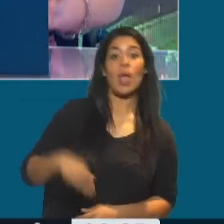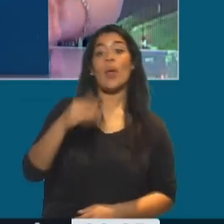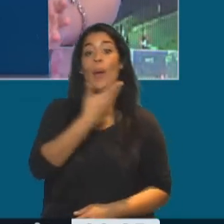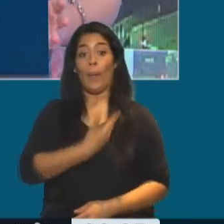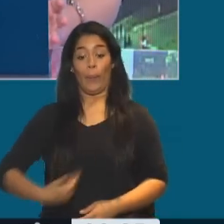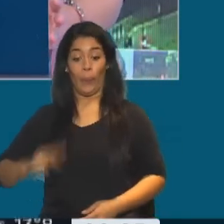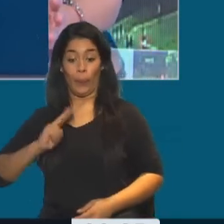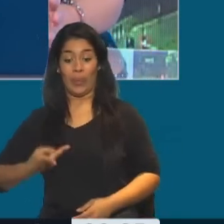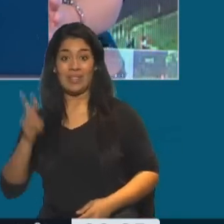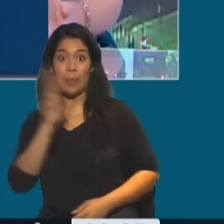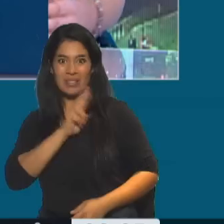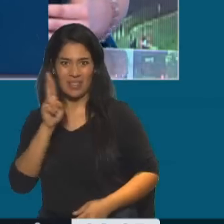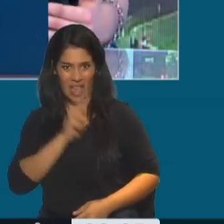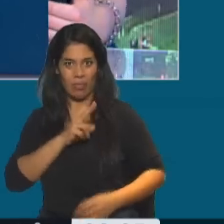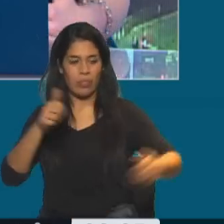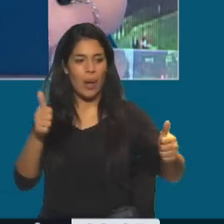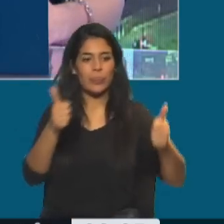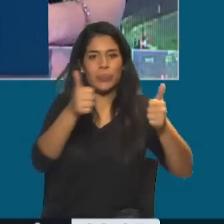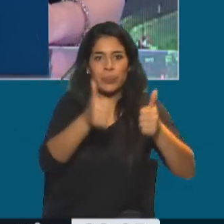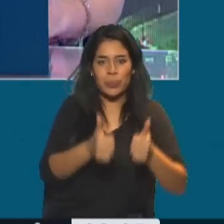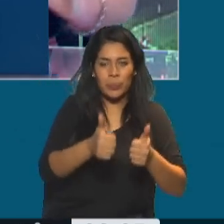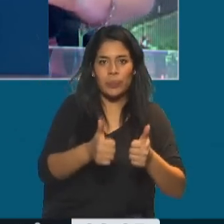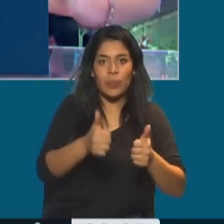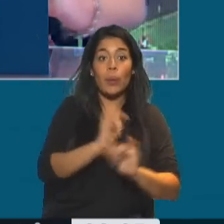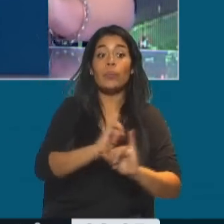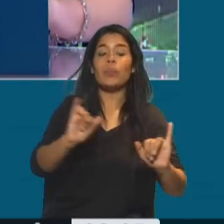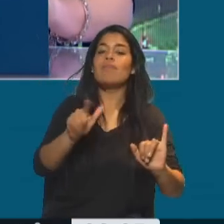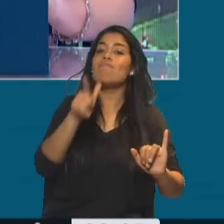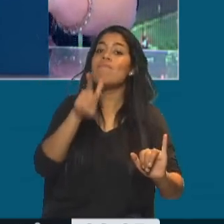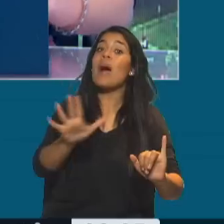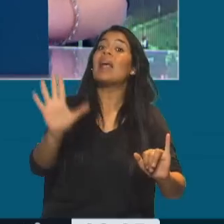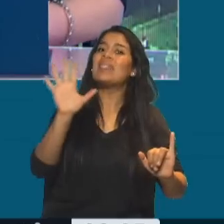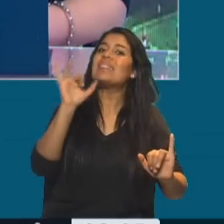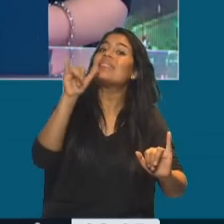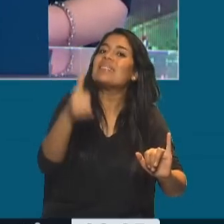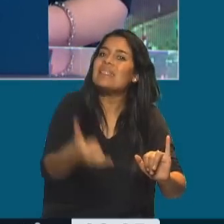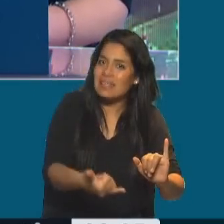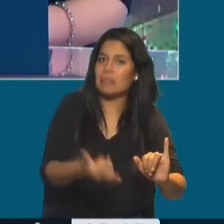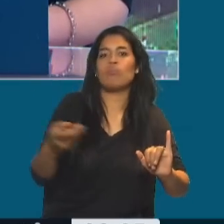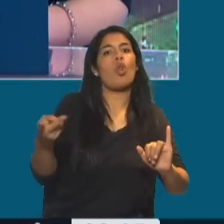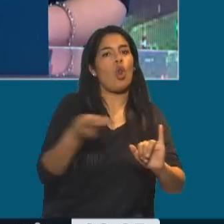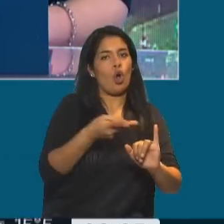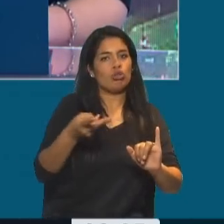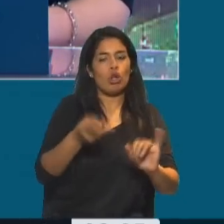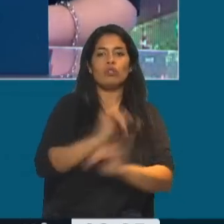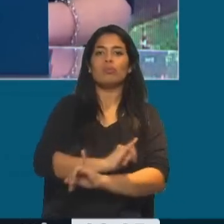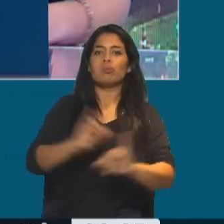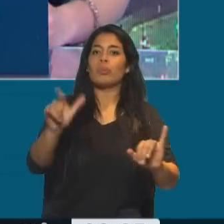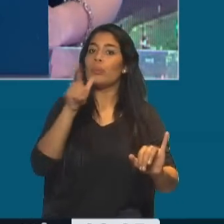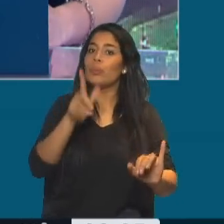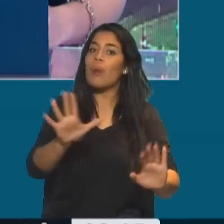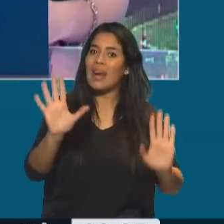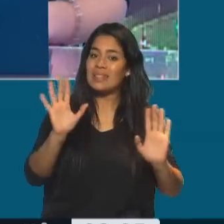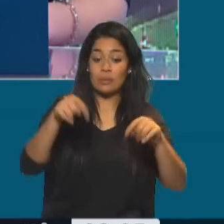¿sí? Ambos consideran lo mismo y pareciera que hay una suerte de acercamiento en este sentido.